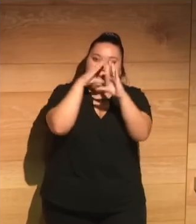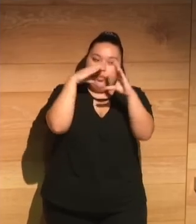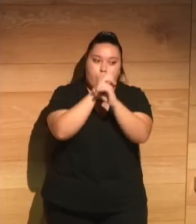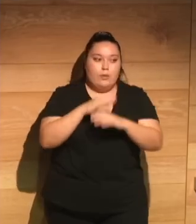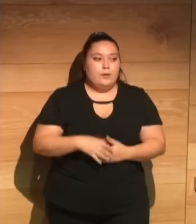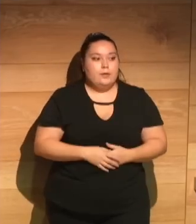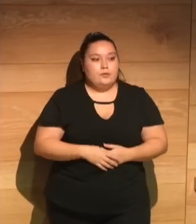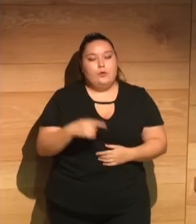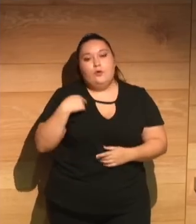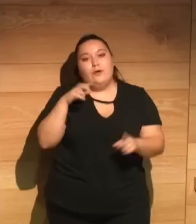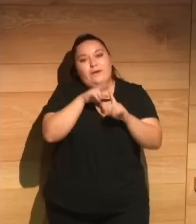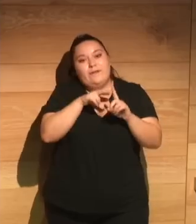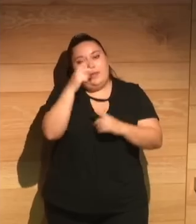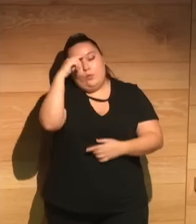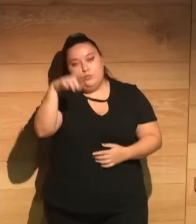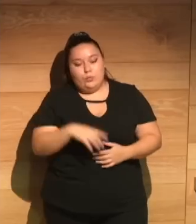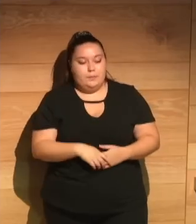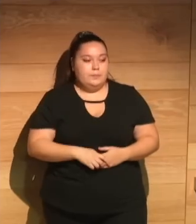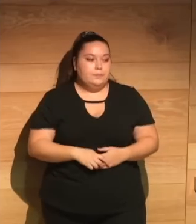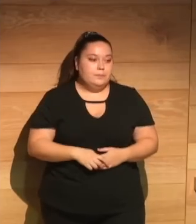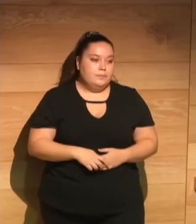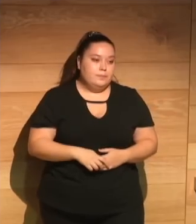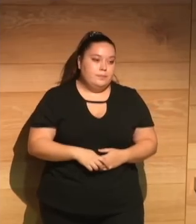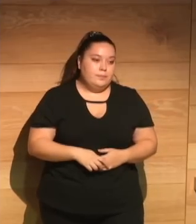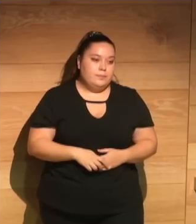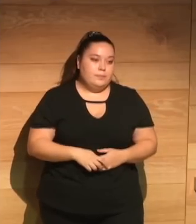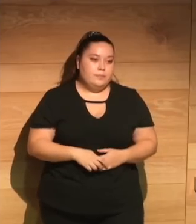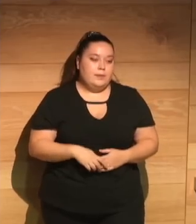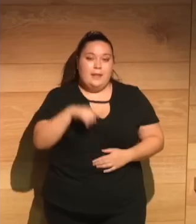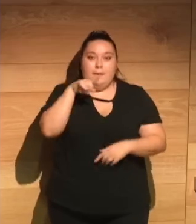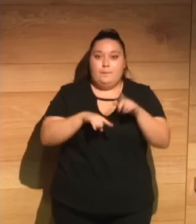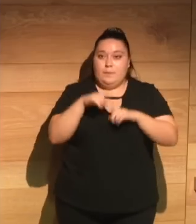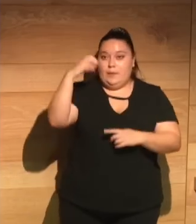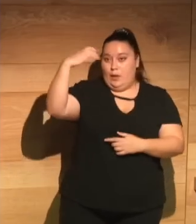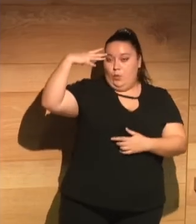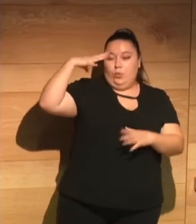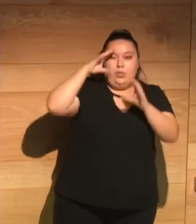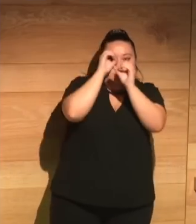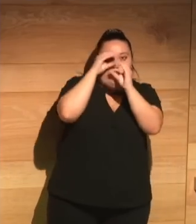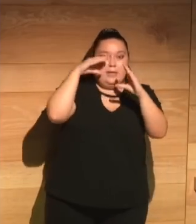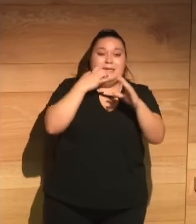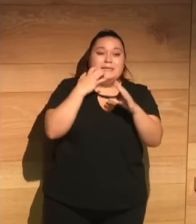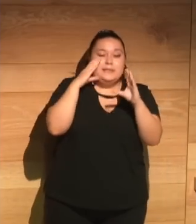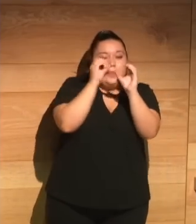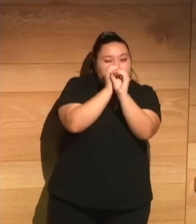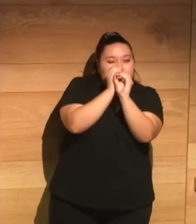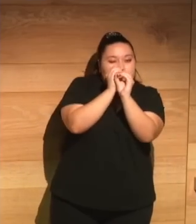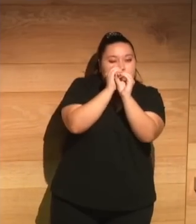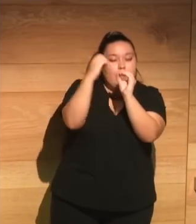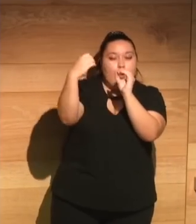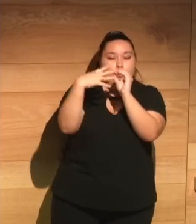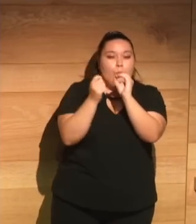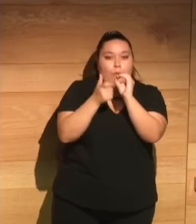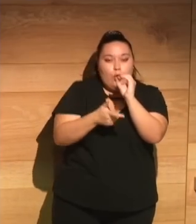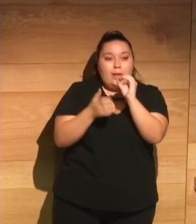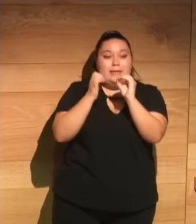de cultura. Está hoy Juan, pero sembrado. La cantidad de luz que entra, como dice... Ya está. Si el agujero es muy chiquitín, pues entrará menos cantidad de